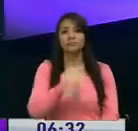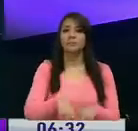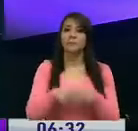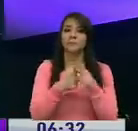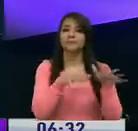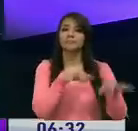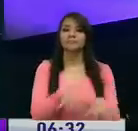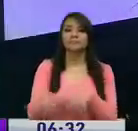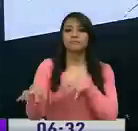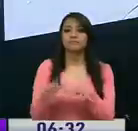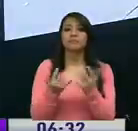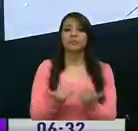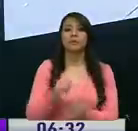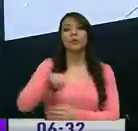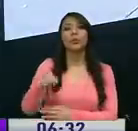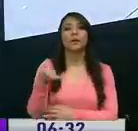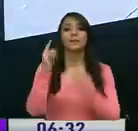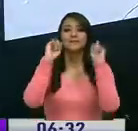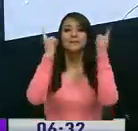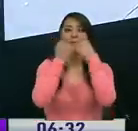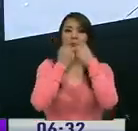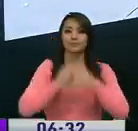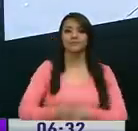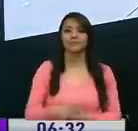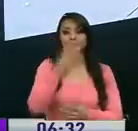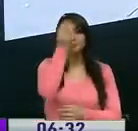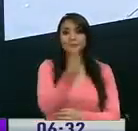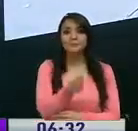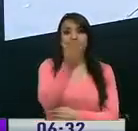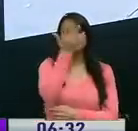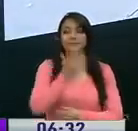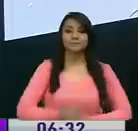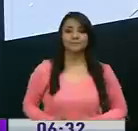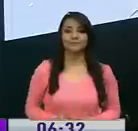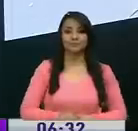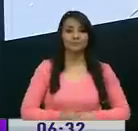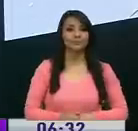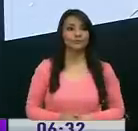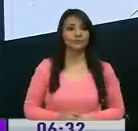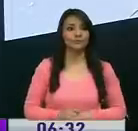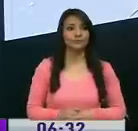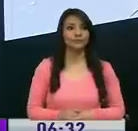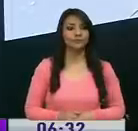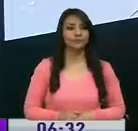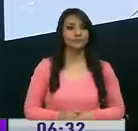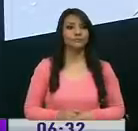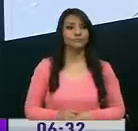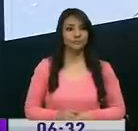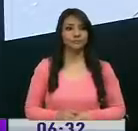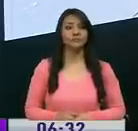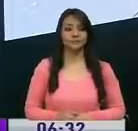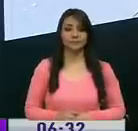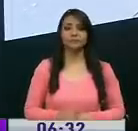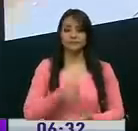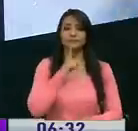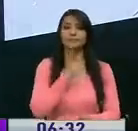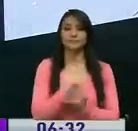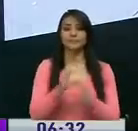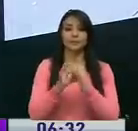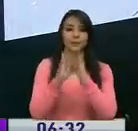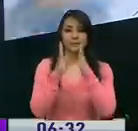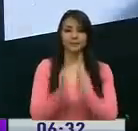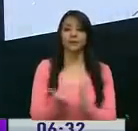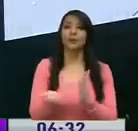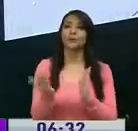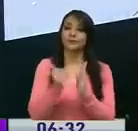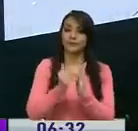actividad en este día jueves Santo Sofía Buen día adelante Así es Roberto nuevamente con